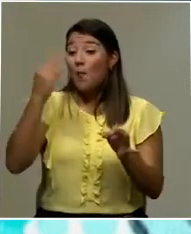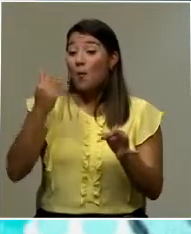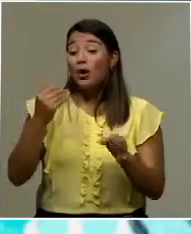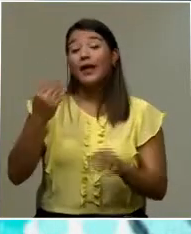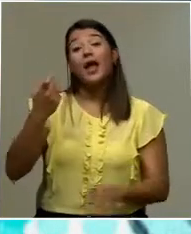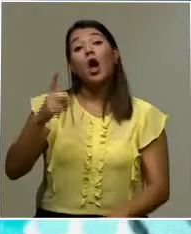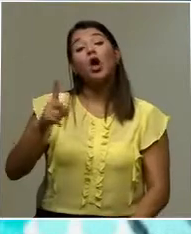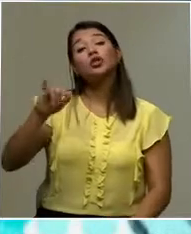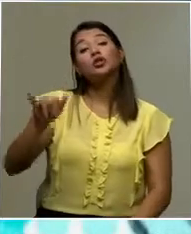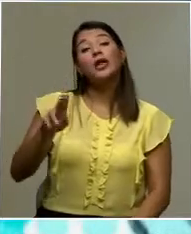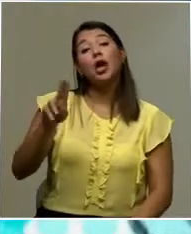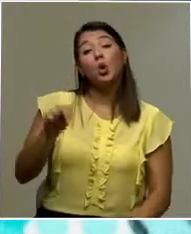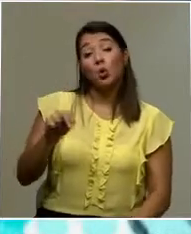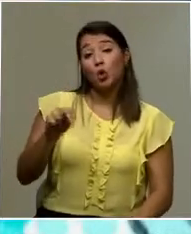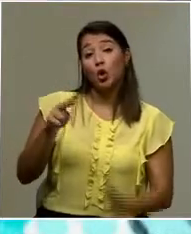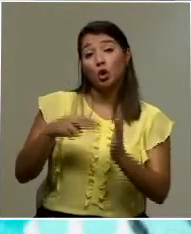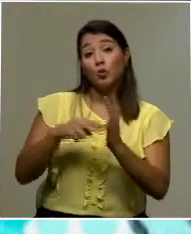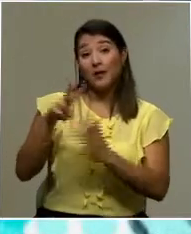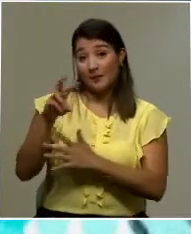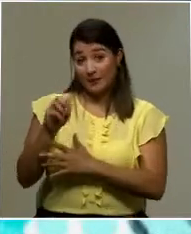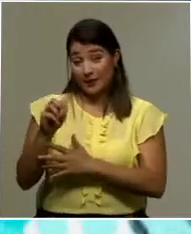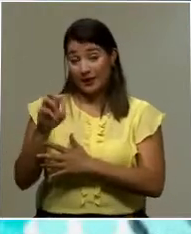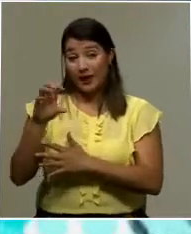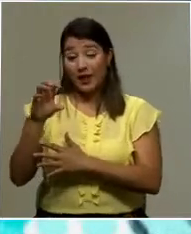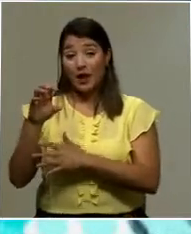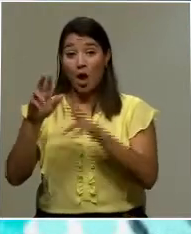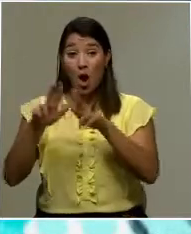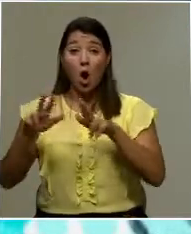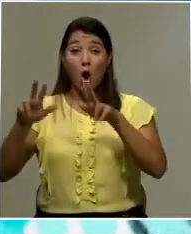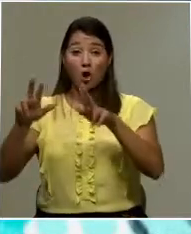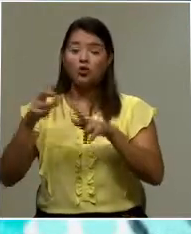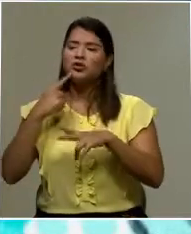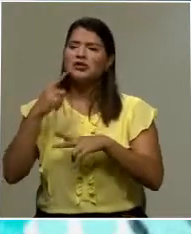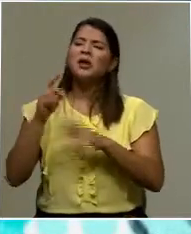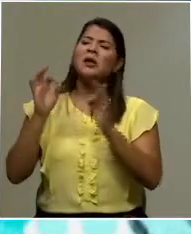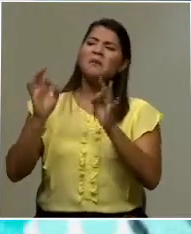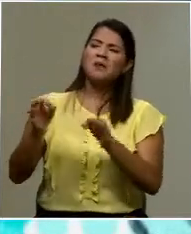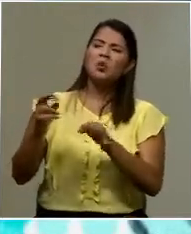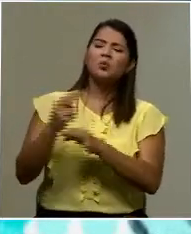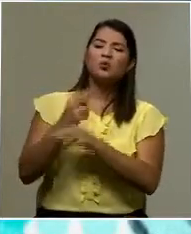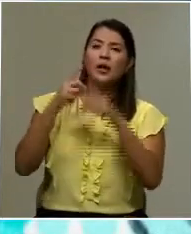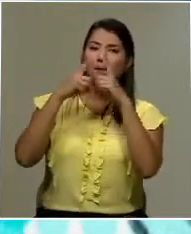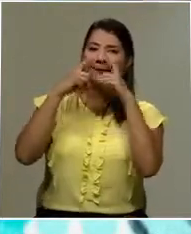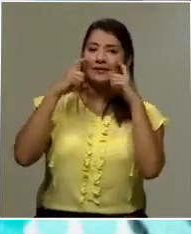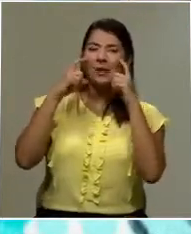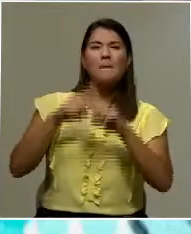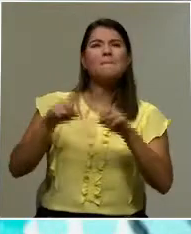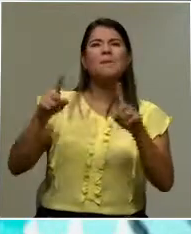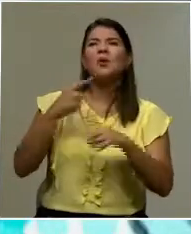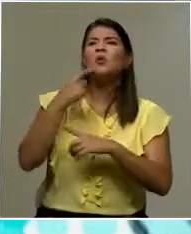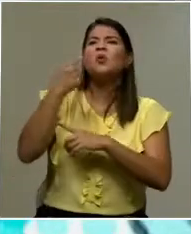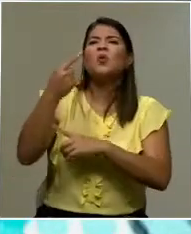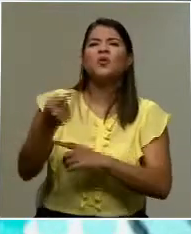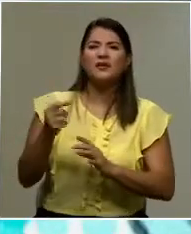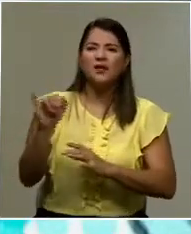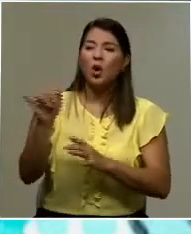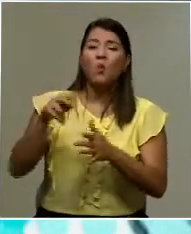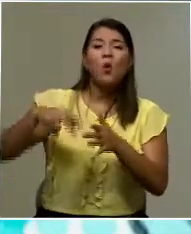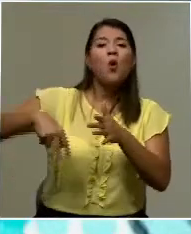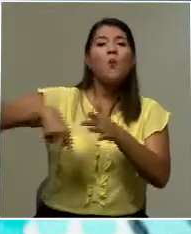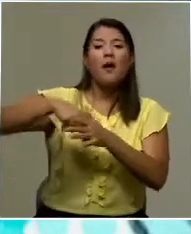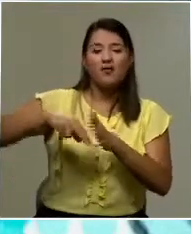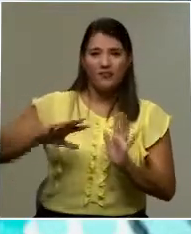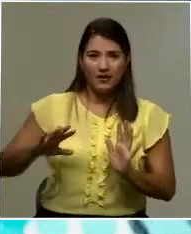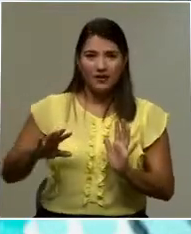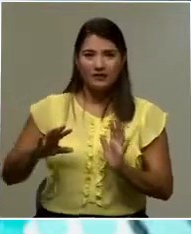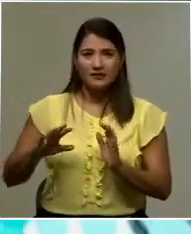del 2020 empieza a decir que, bueno, a lo mejor sí la mascarilla no está mal, lo dicen como una barrera para estas gotas, ¿no? Va a